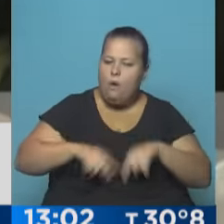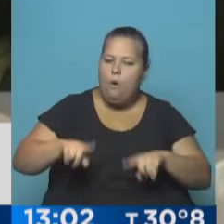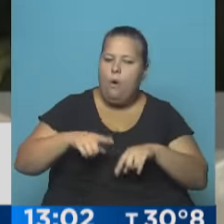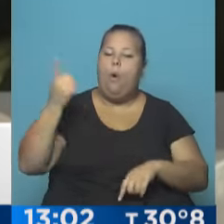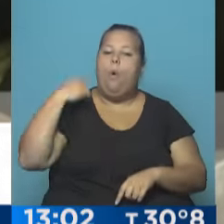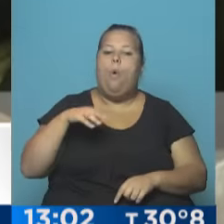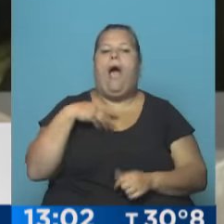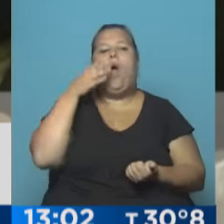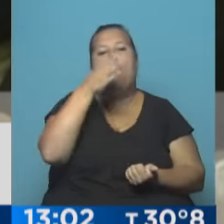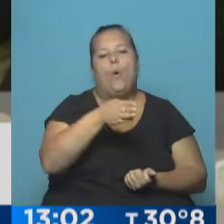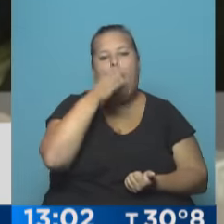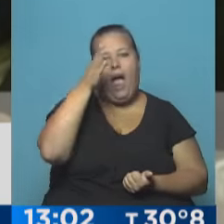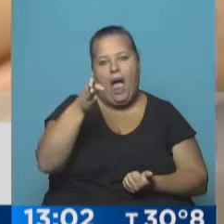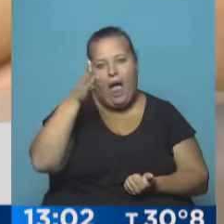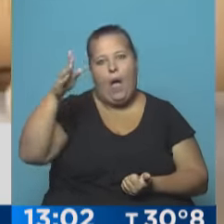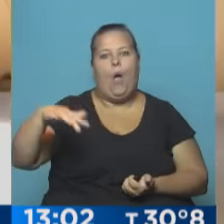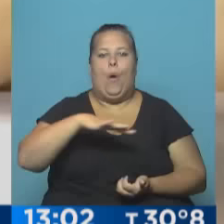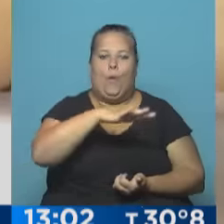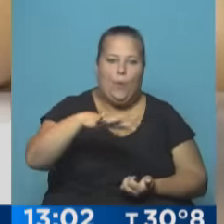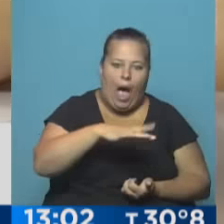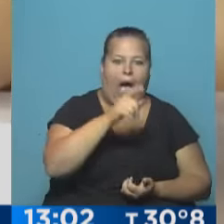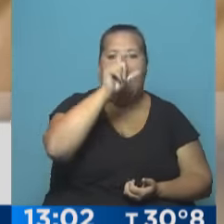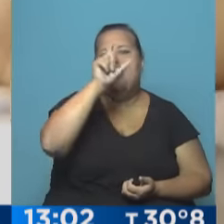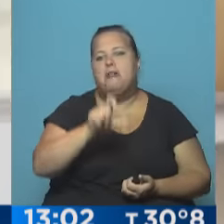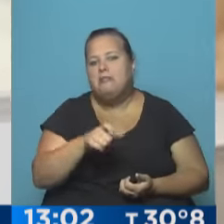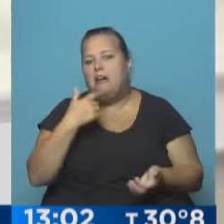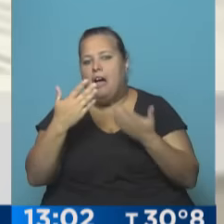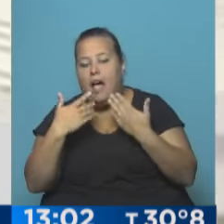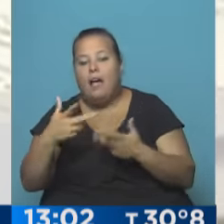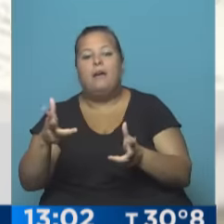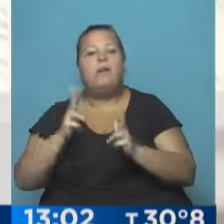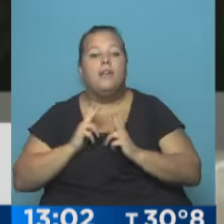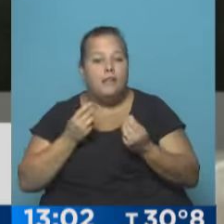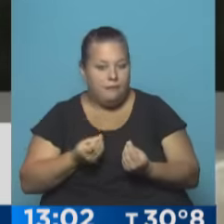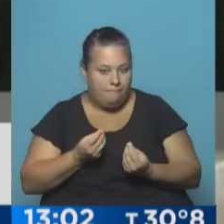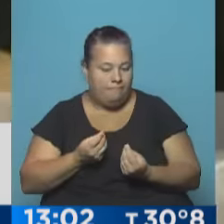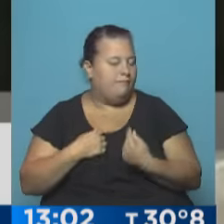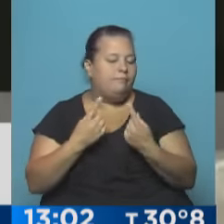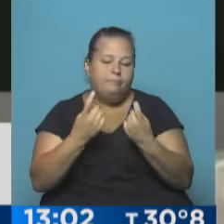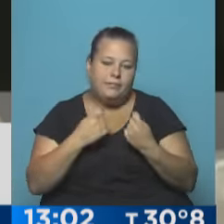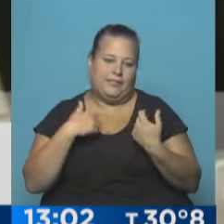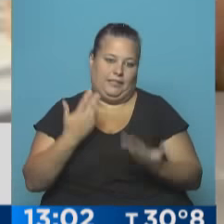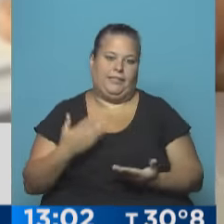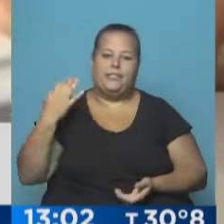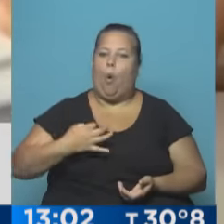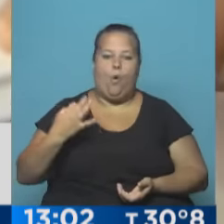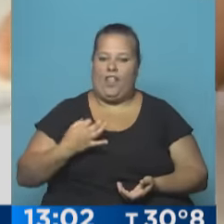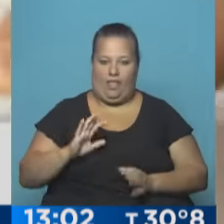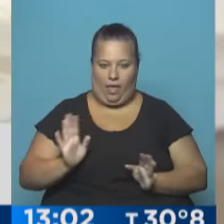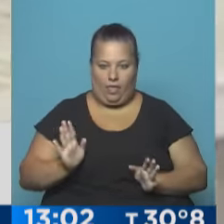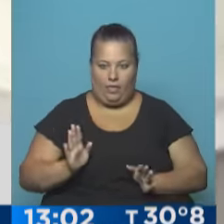vez que visitamos un barrio un vecino fue necesitamos más